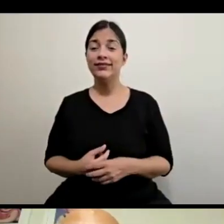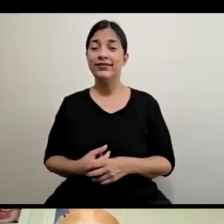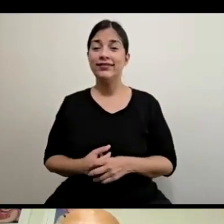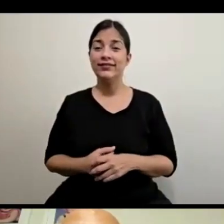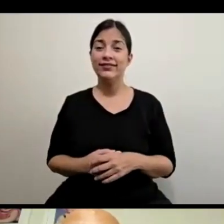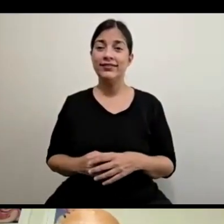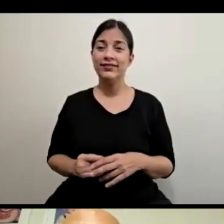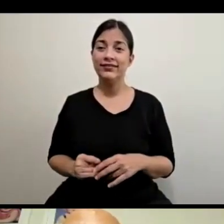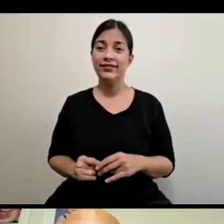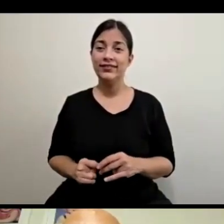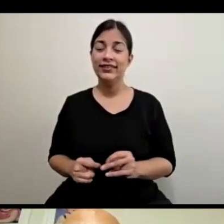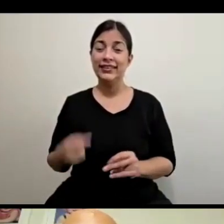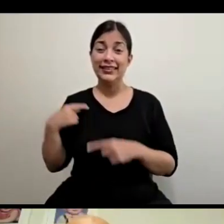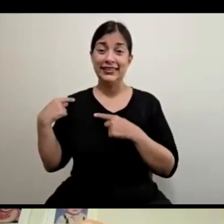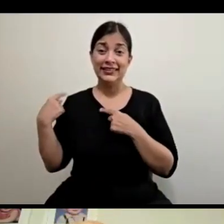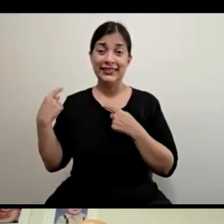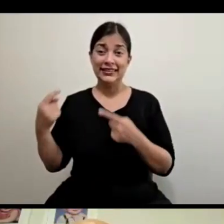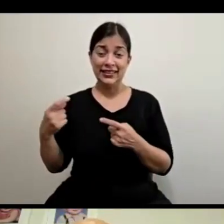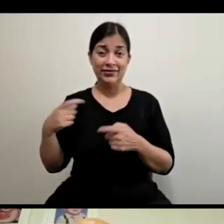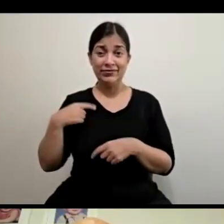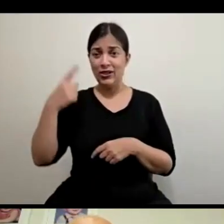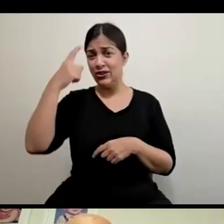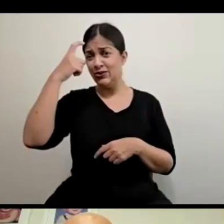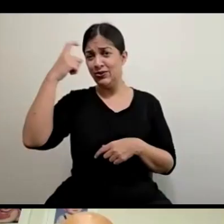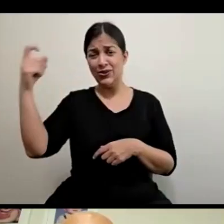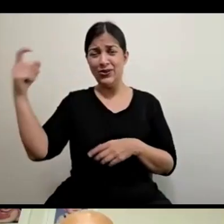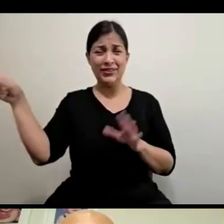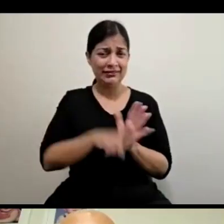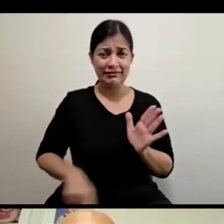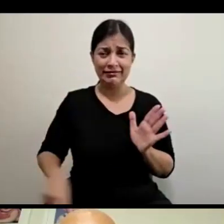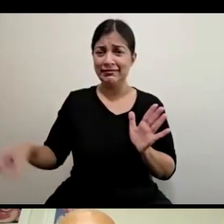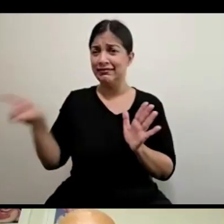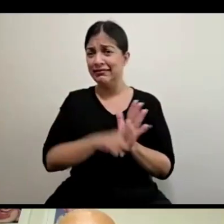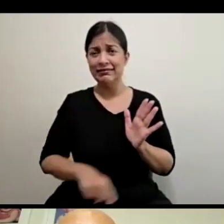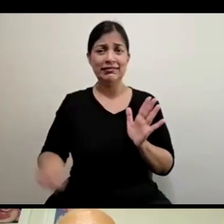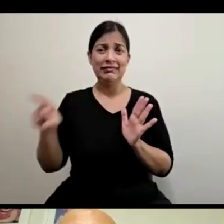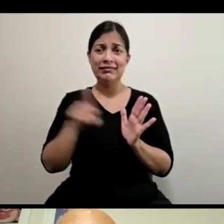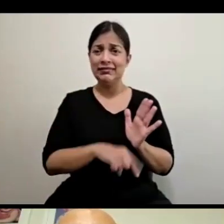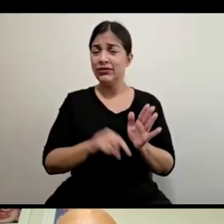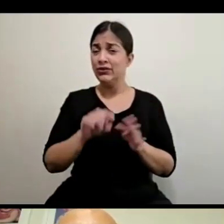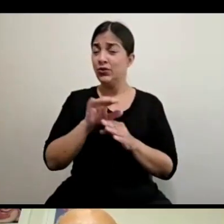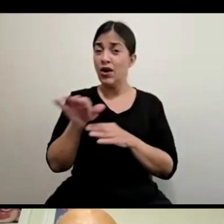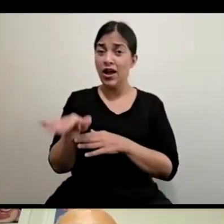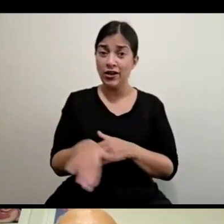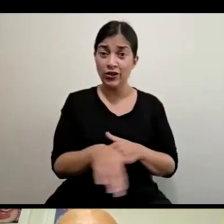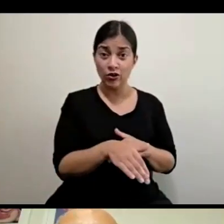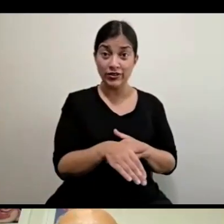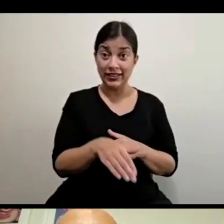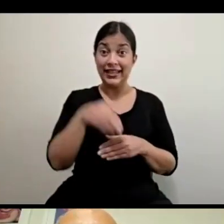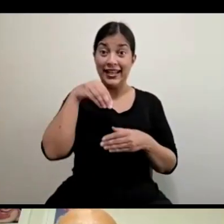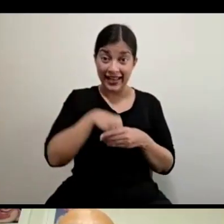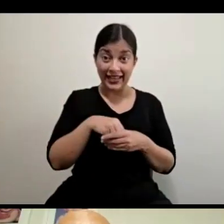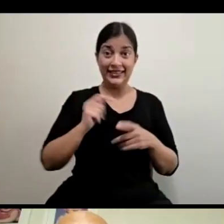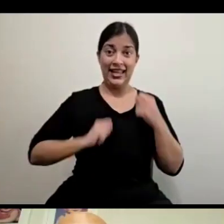sido pesadilla tras pesadilla tras pesadilla todas las noches en el teatro, en producción. O sea, en